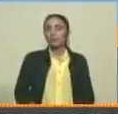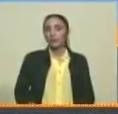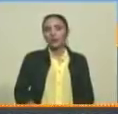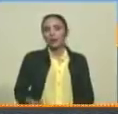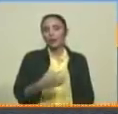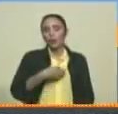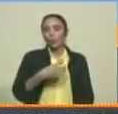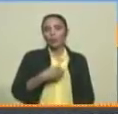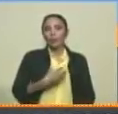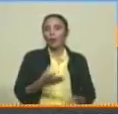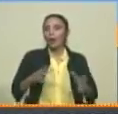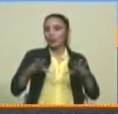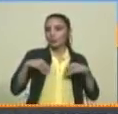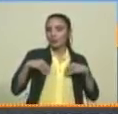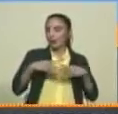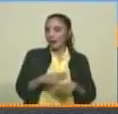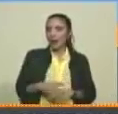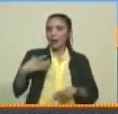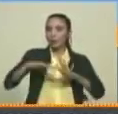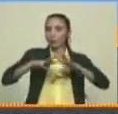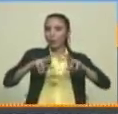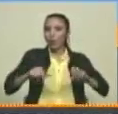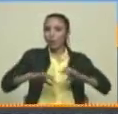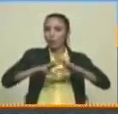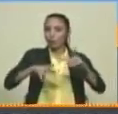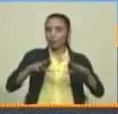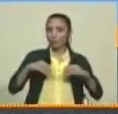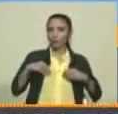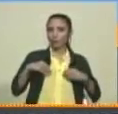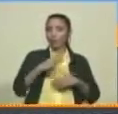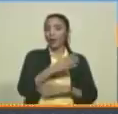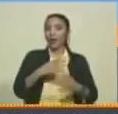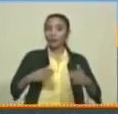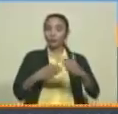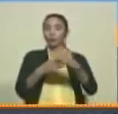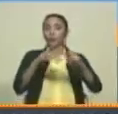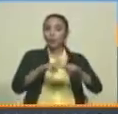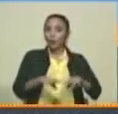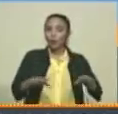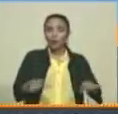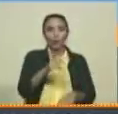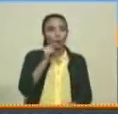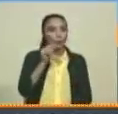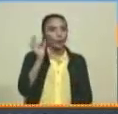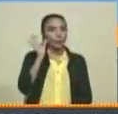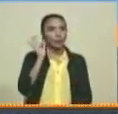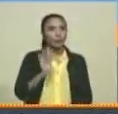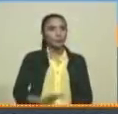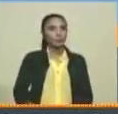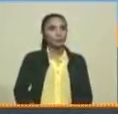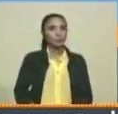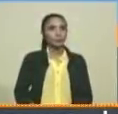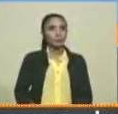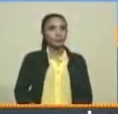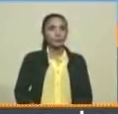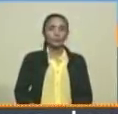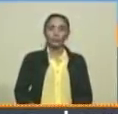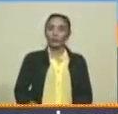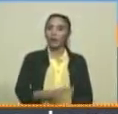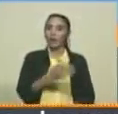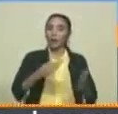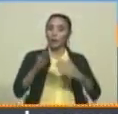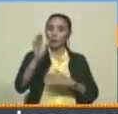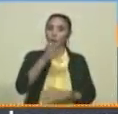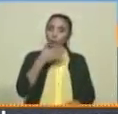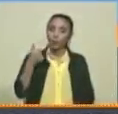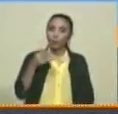los podemos aceptar, porque son delitos contra los niños y las niñas. Y que se mete contra el niño y la niña y el futuro de Venezuela